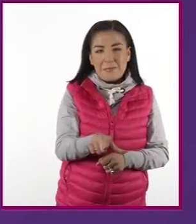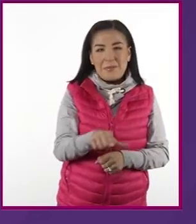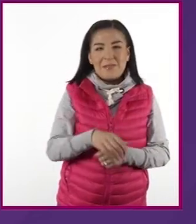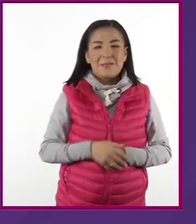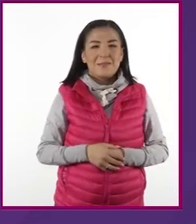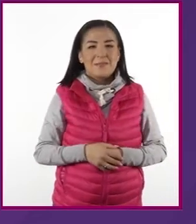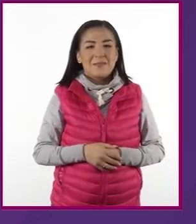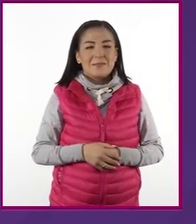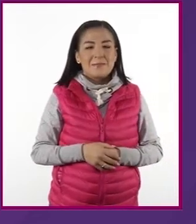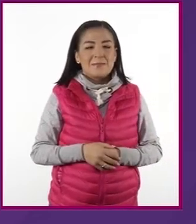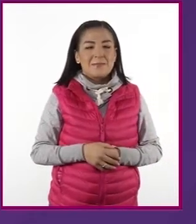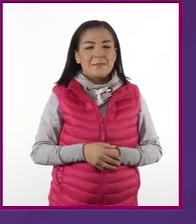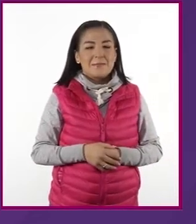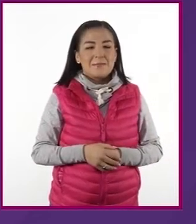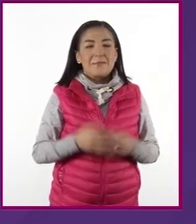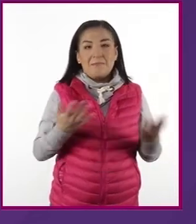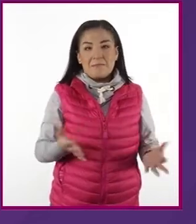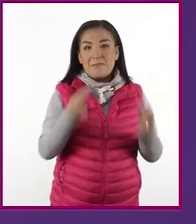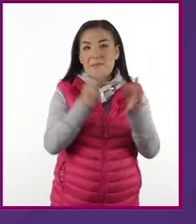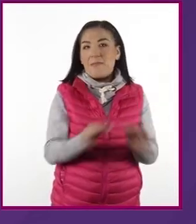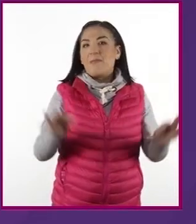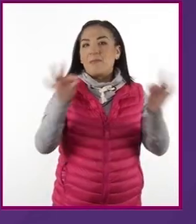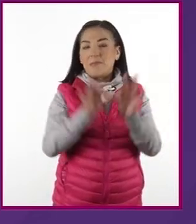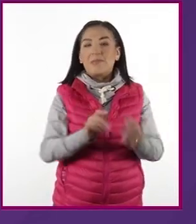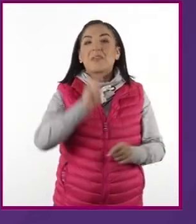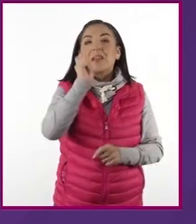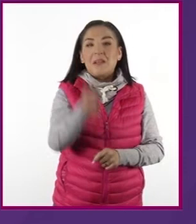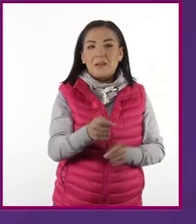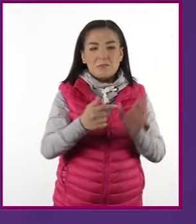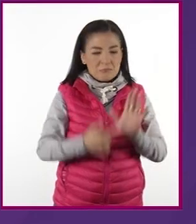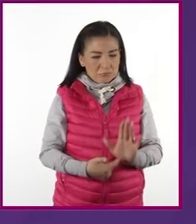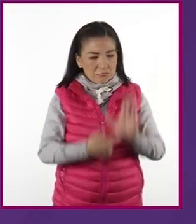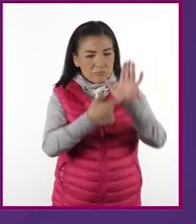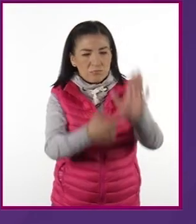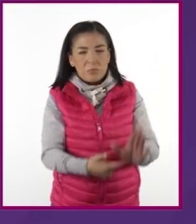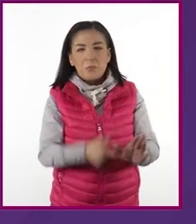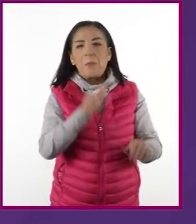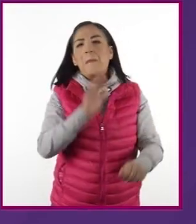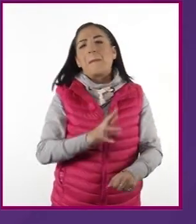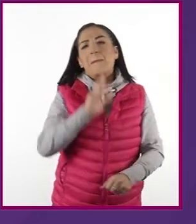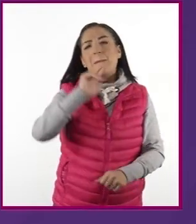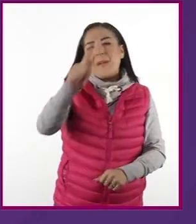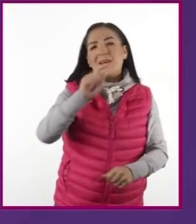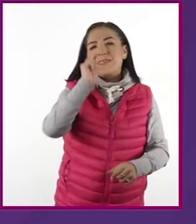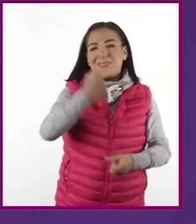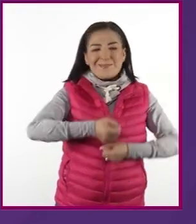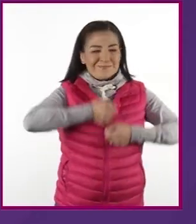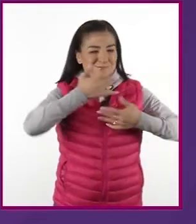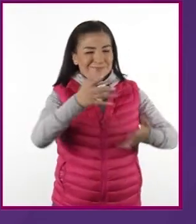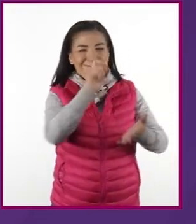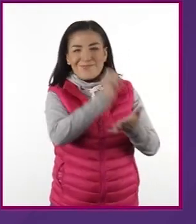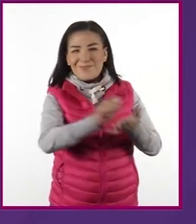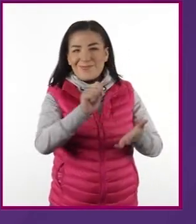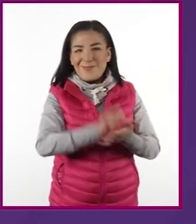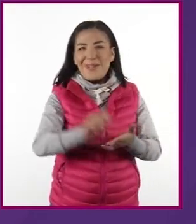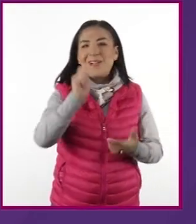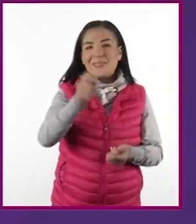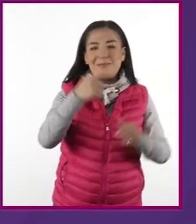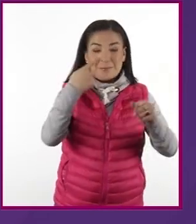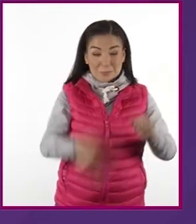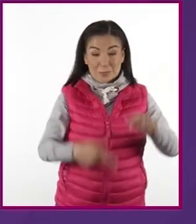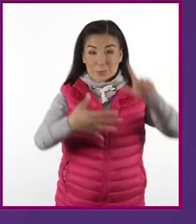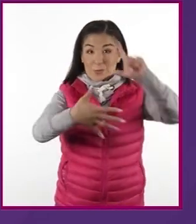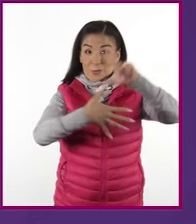una muestra de algunos de los mejores cuentos latinoamericanos escritos durante las